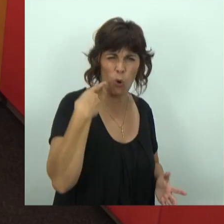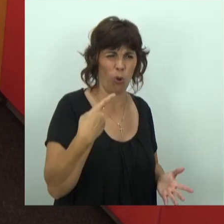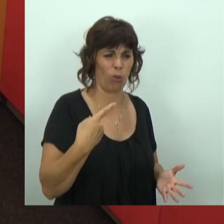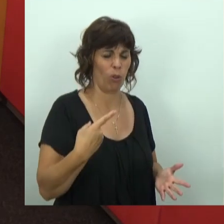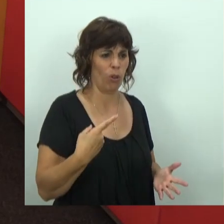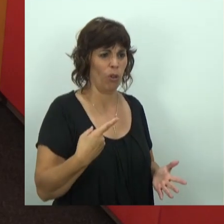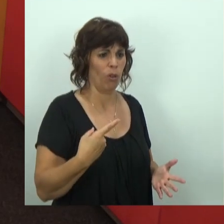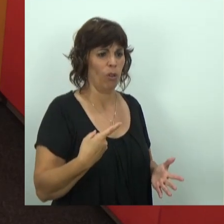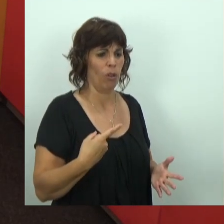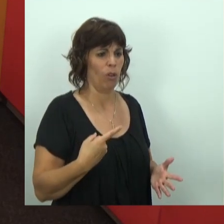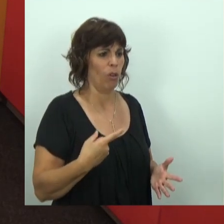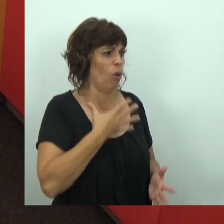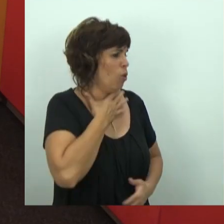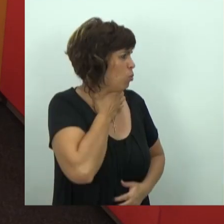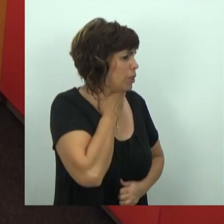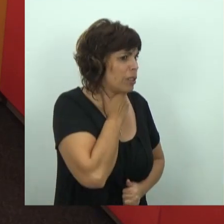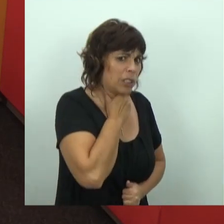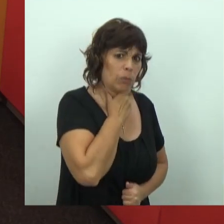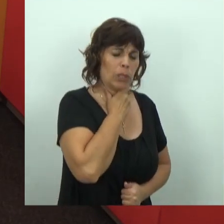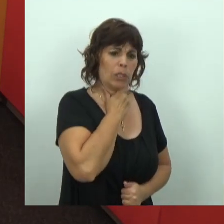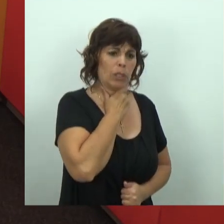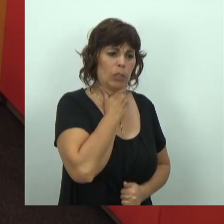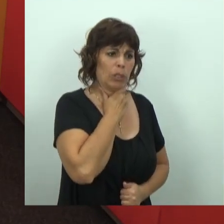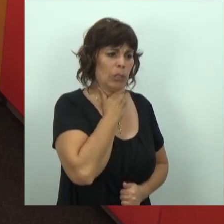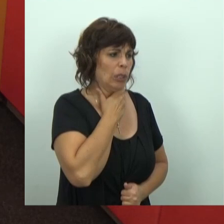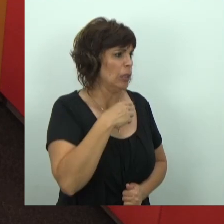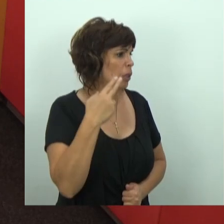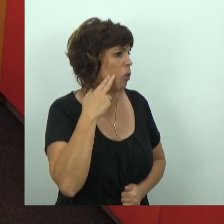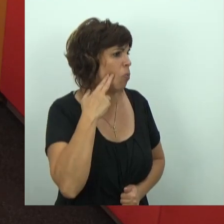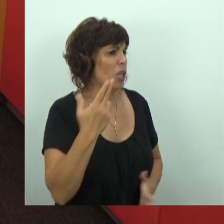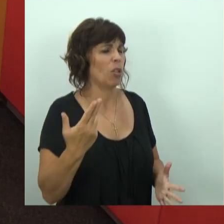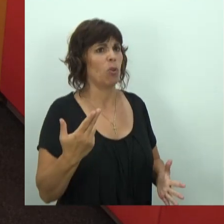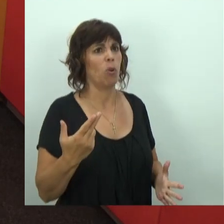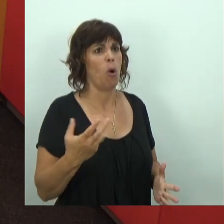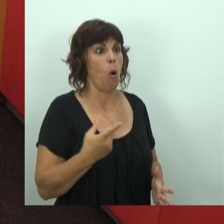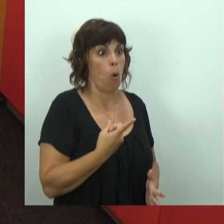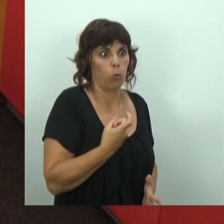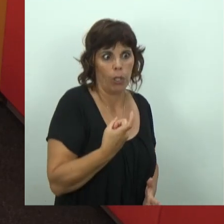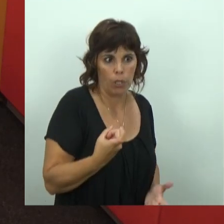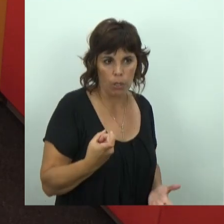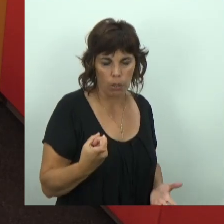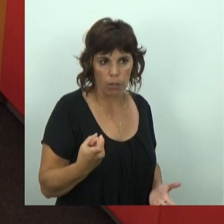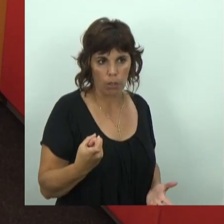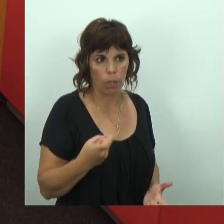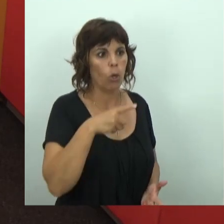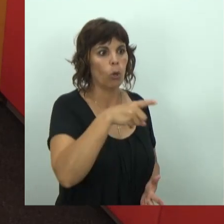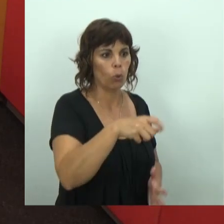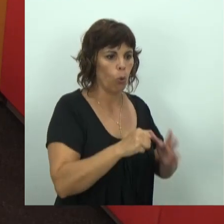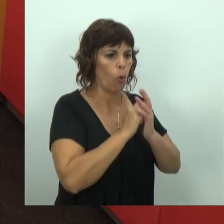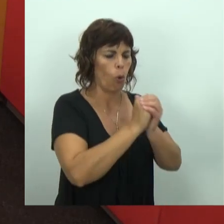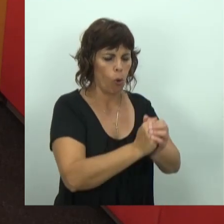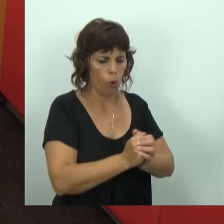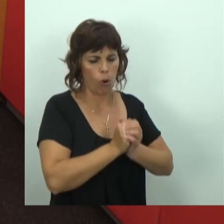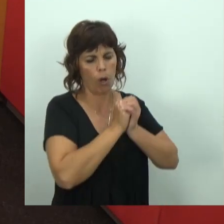dolor, una desesperación, un temor, una necesidad. Sigue